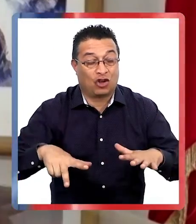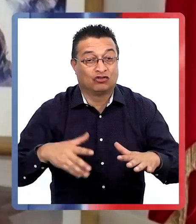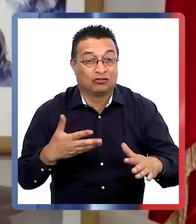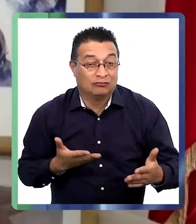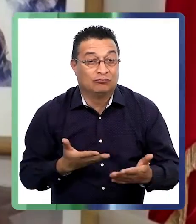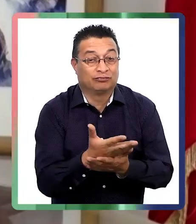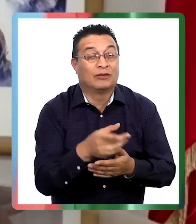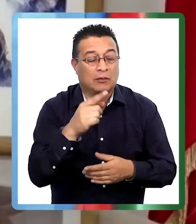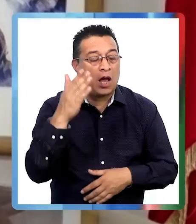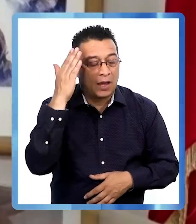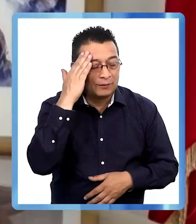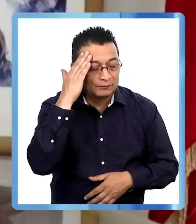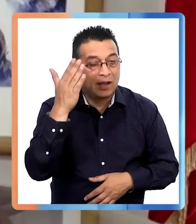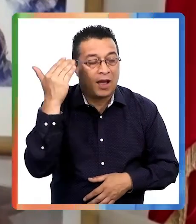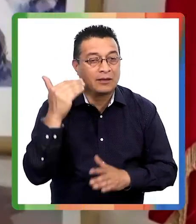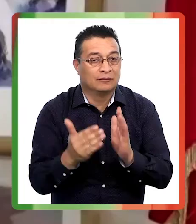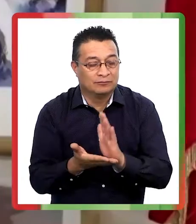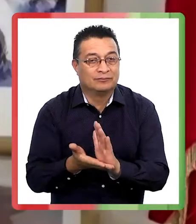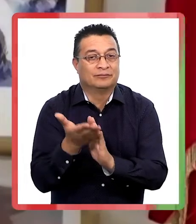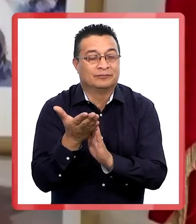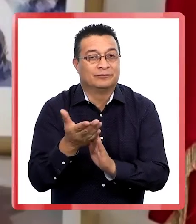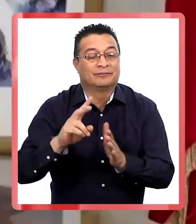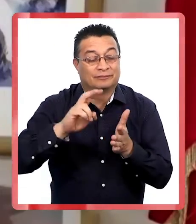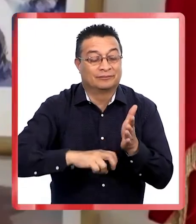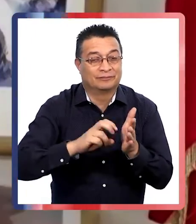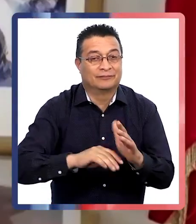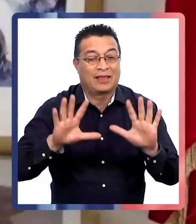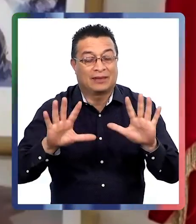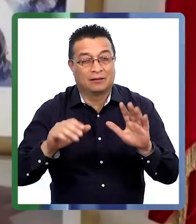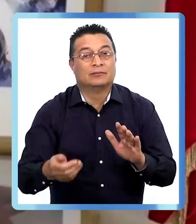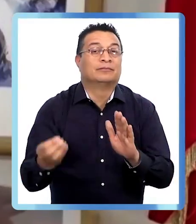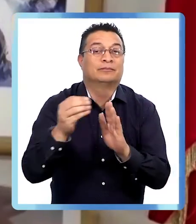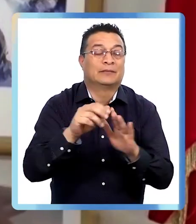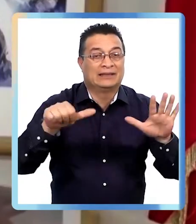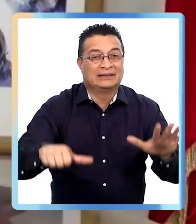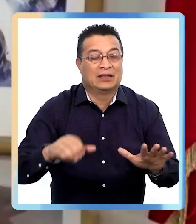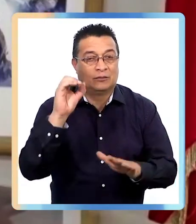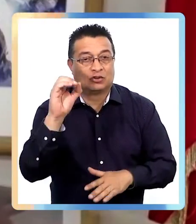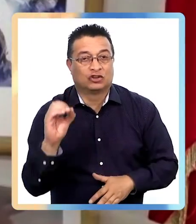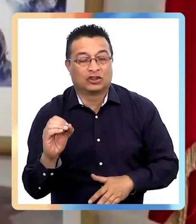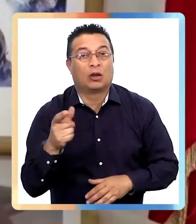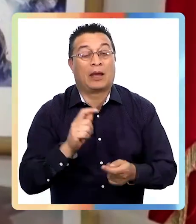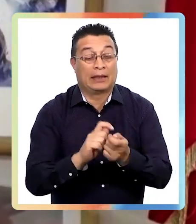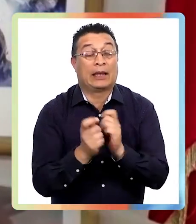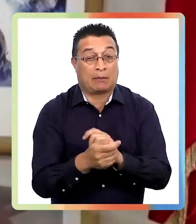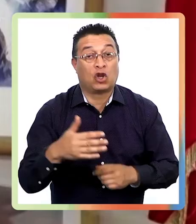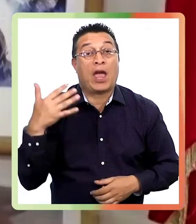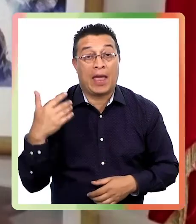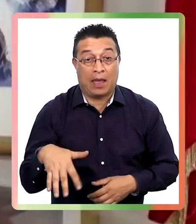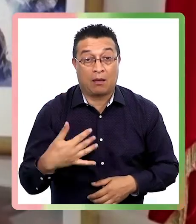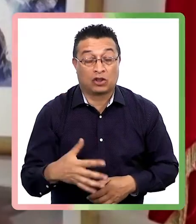para los que están en la sintonía, recuerden, la que aumentaba la cotización del 10 al 16%, producía un cambio